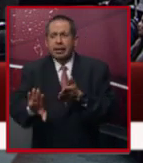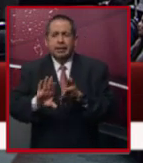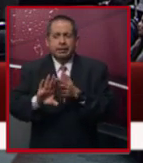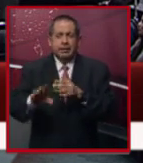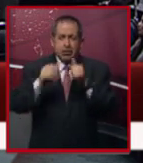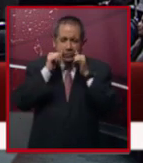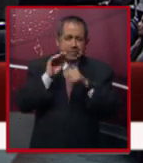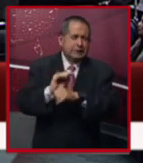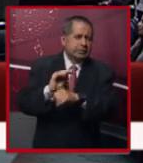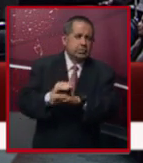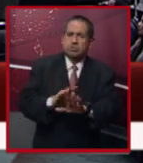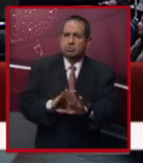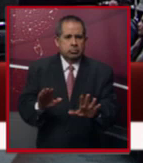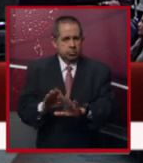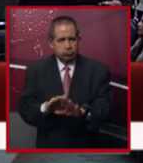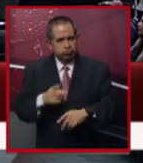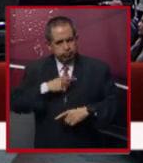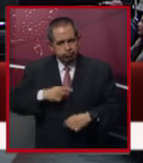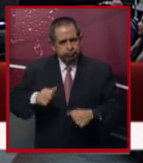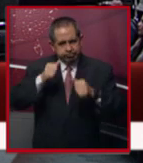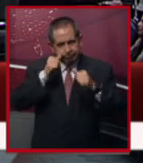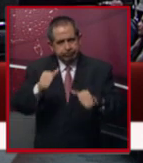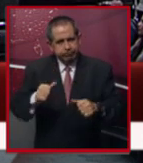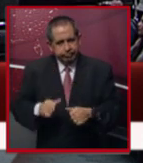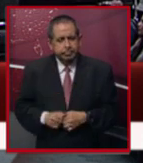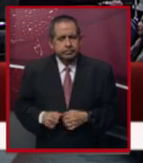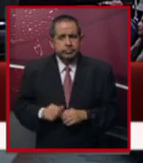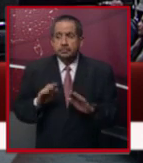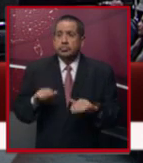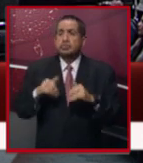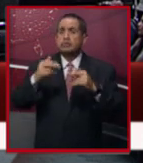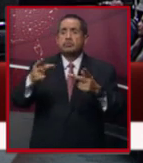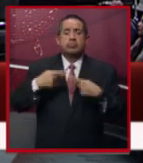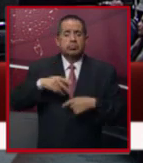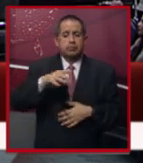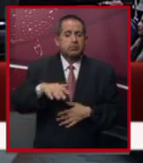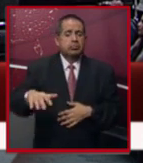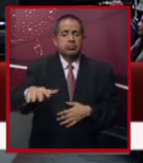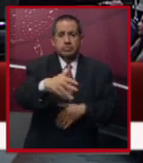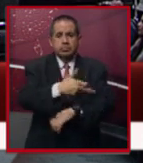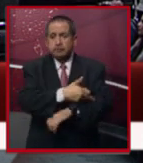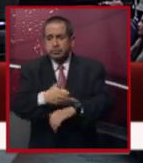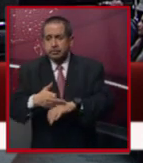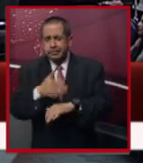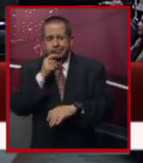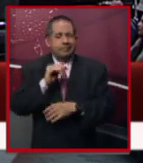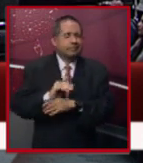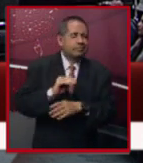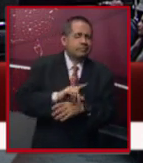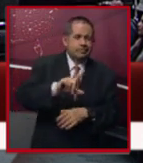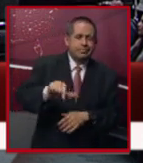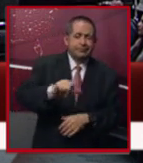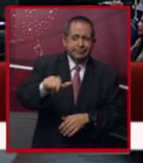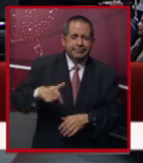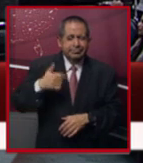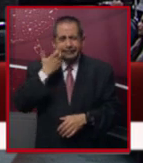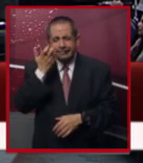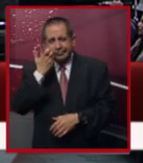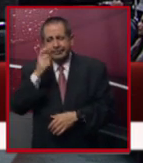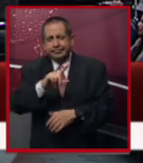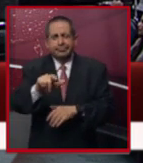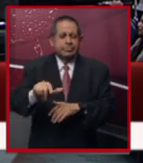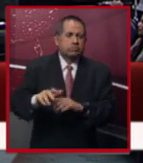escuchados. No podemos seguirle regateando a las familias la posibilidad